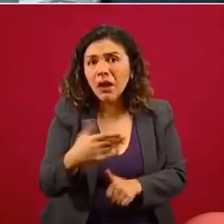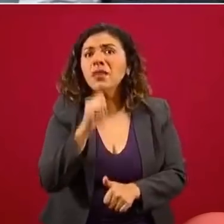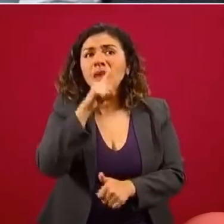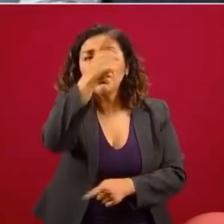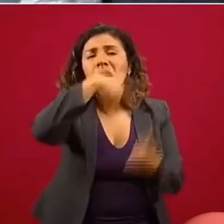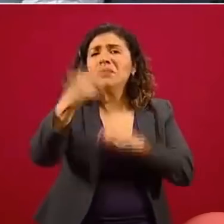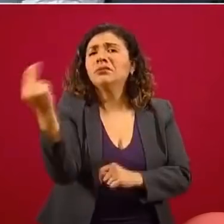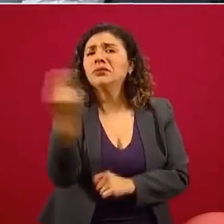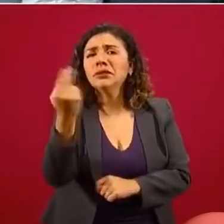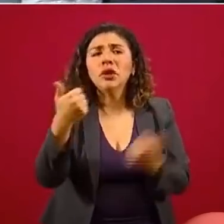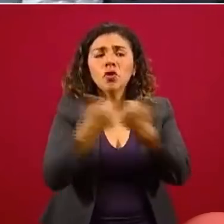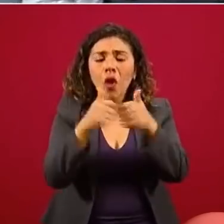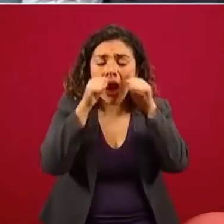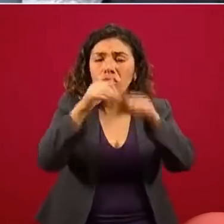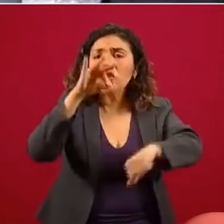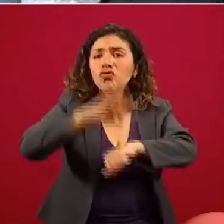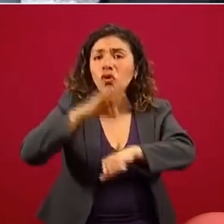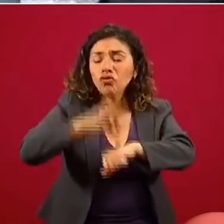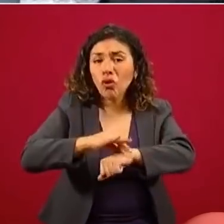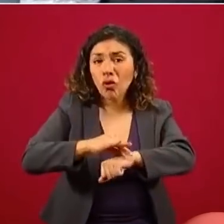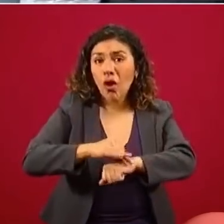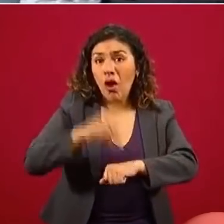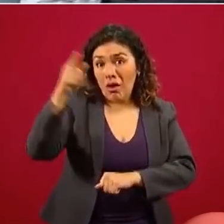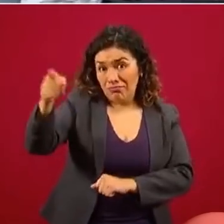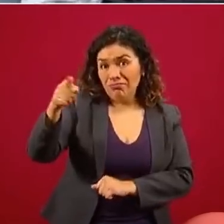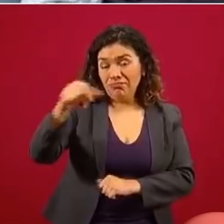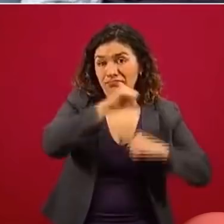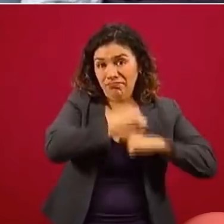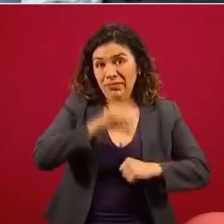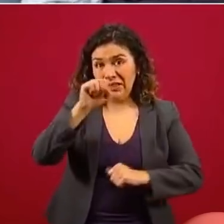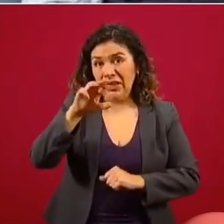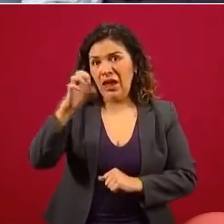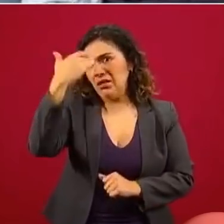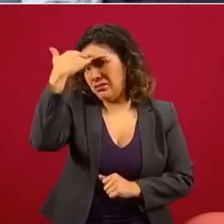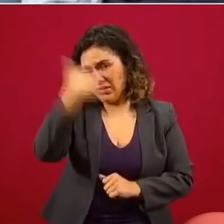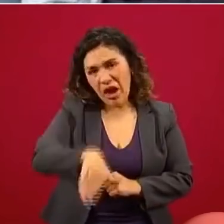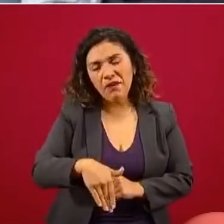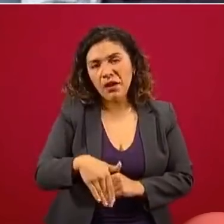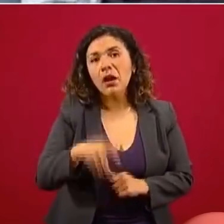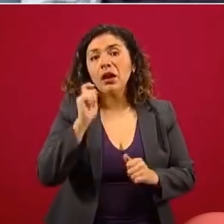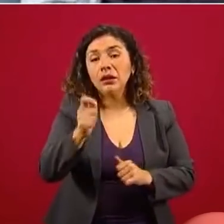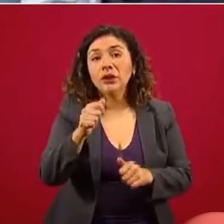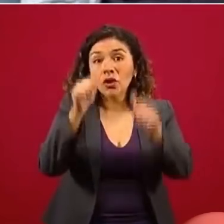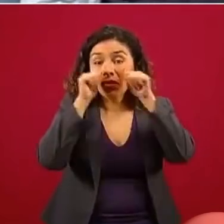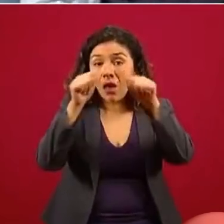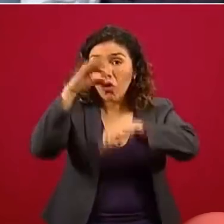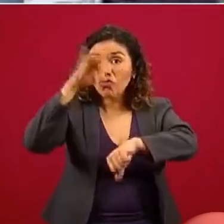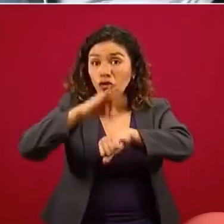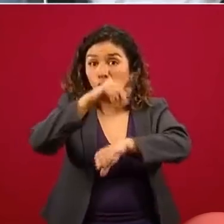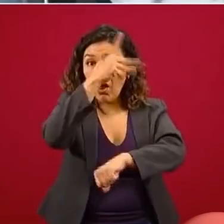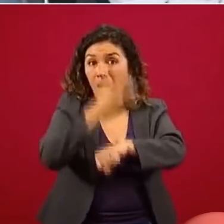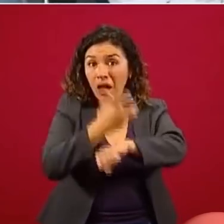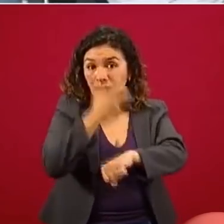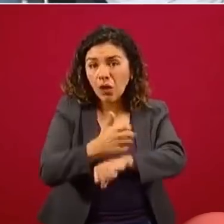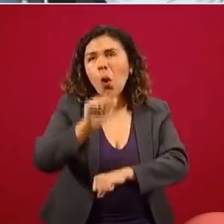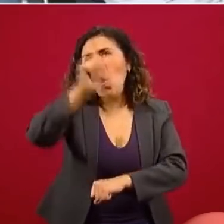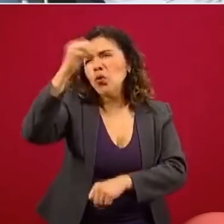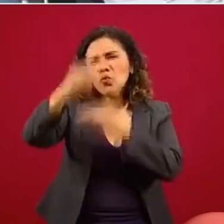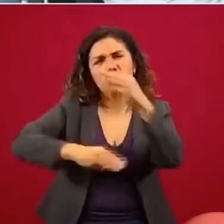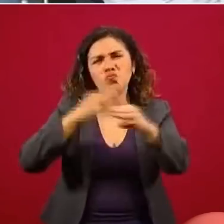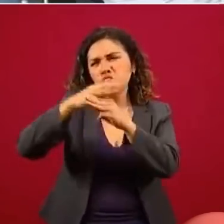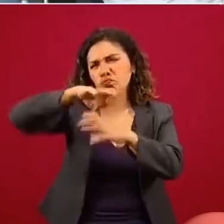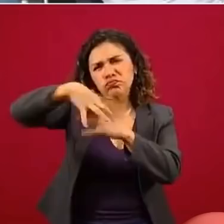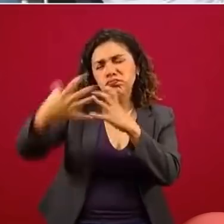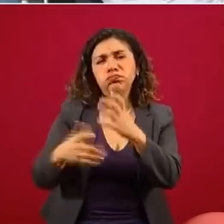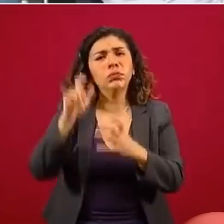pidiendo la cuestión médica. El canciller sabe perfectamente, yo creo que todos sabemos, que los servicios médicos en Estados Unidos y en otras partes del